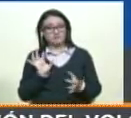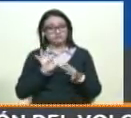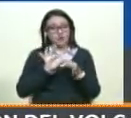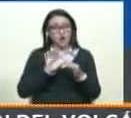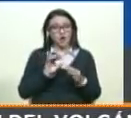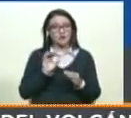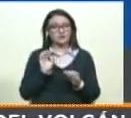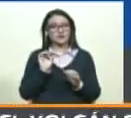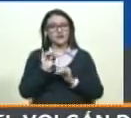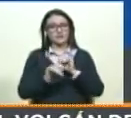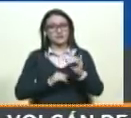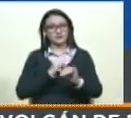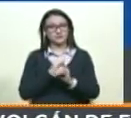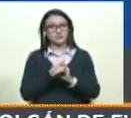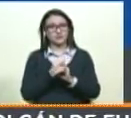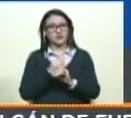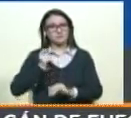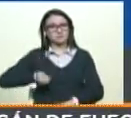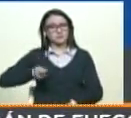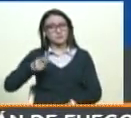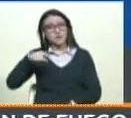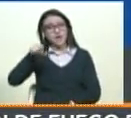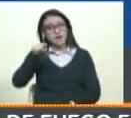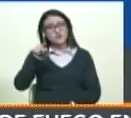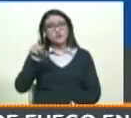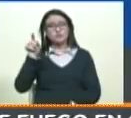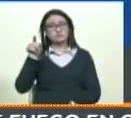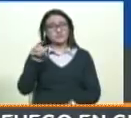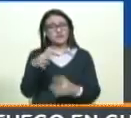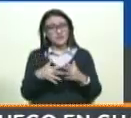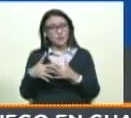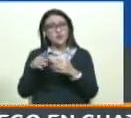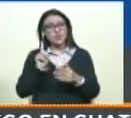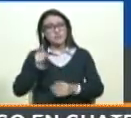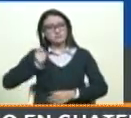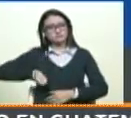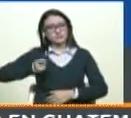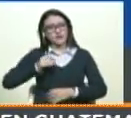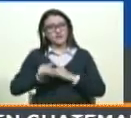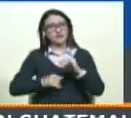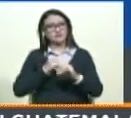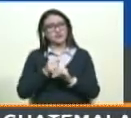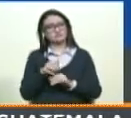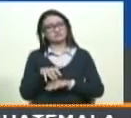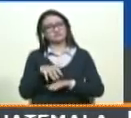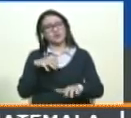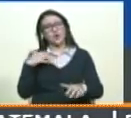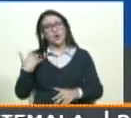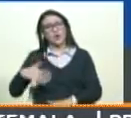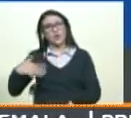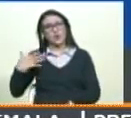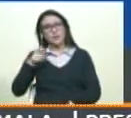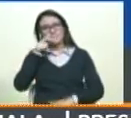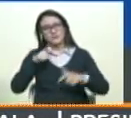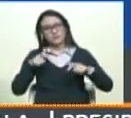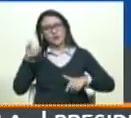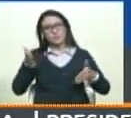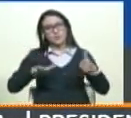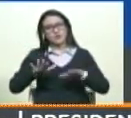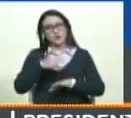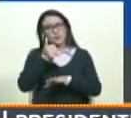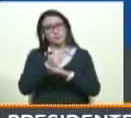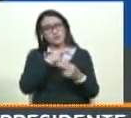Penal Internacional, pero son ellos los que deberían estar ante la Corte Penal Internacional por miles y millones de personas muertas por